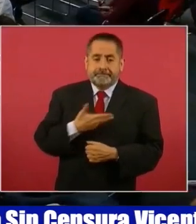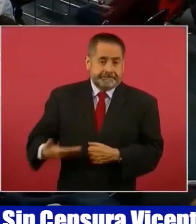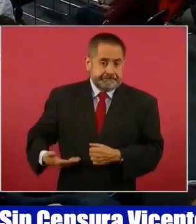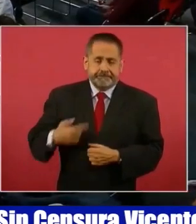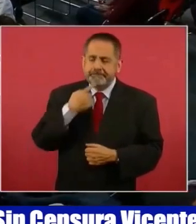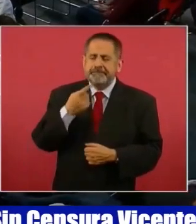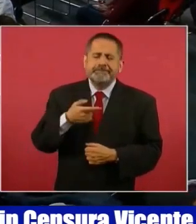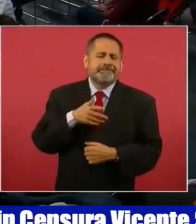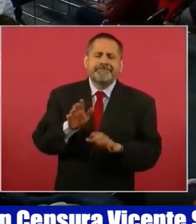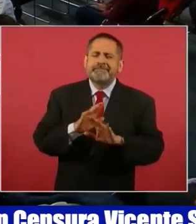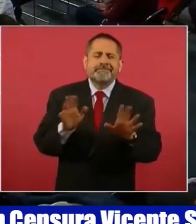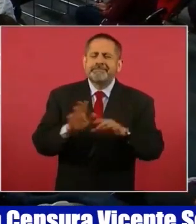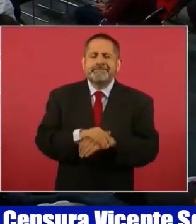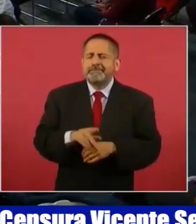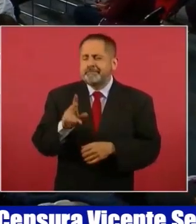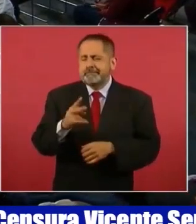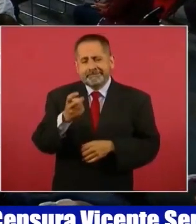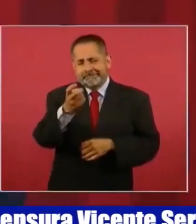porque no fue así.